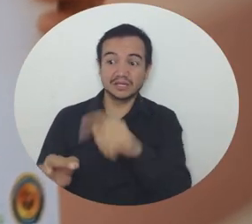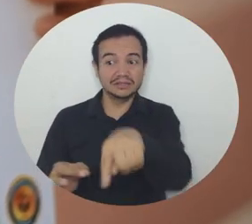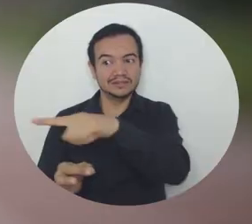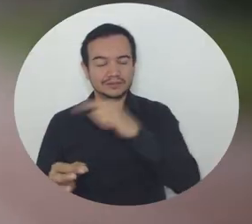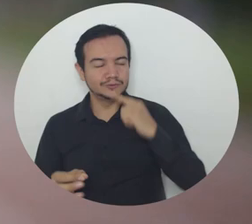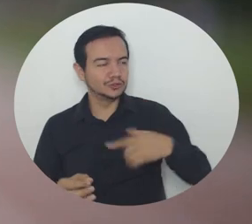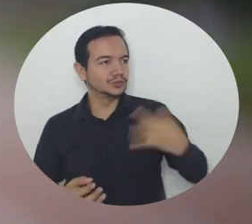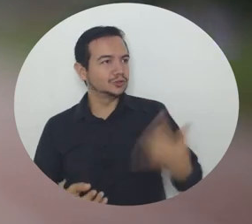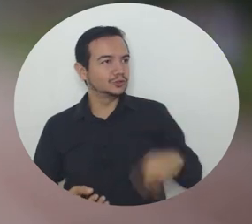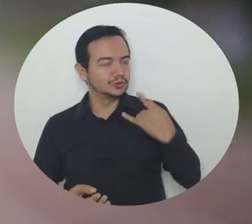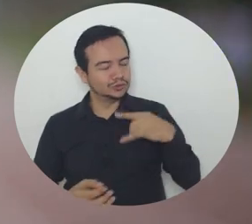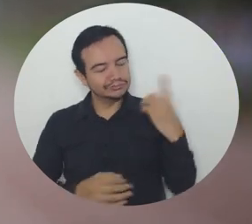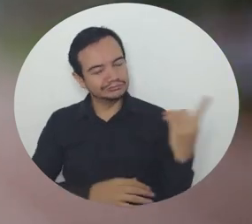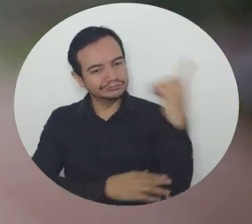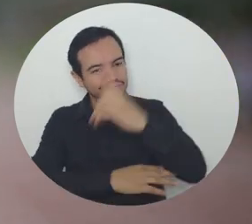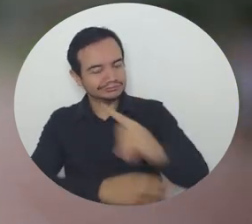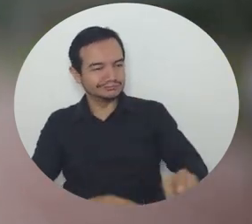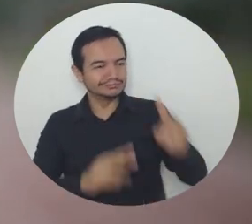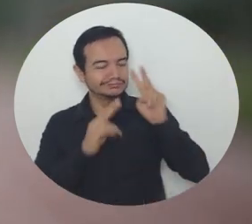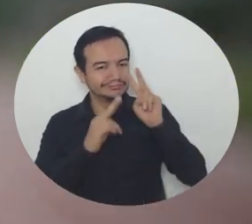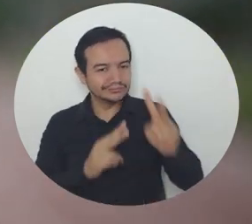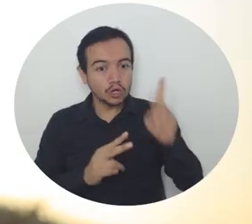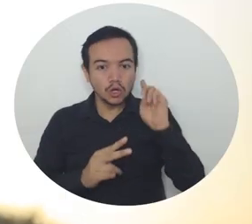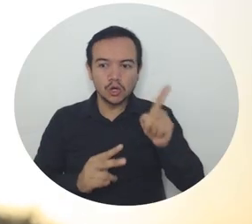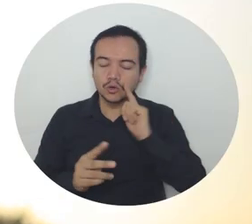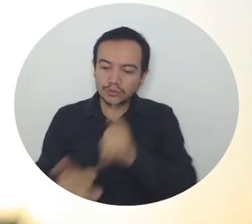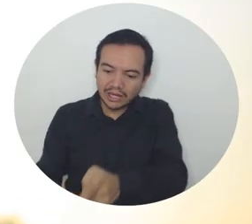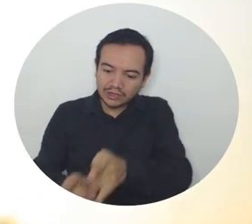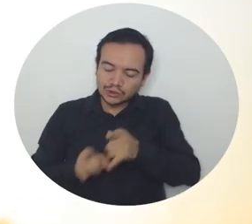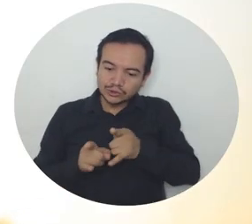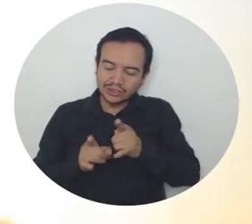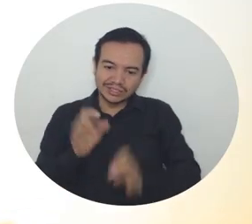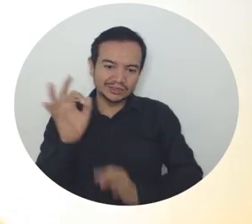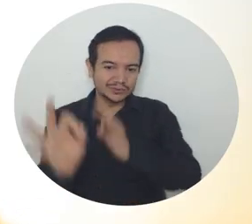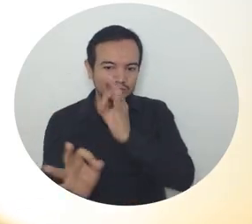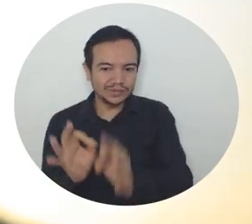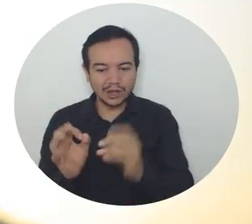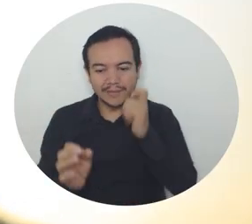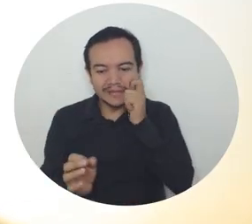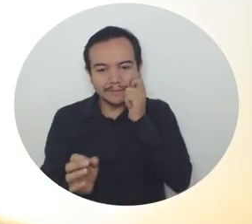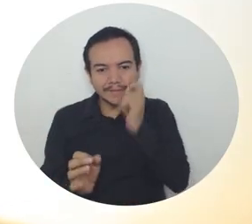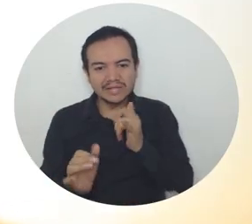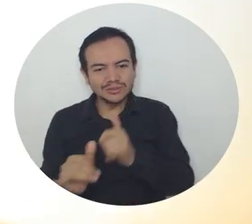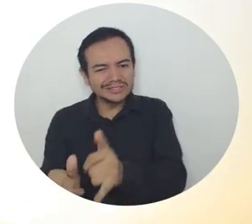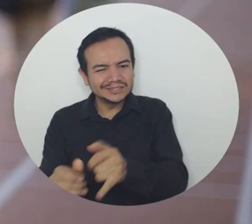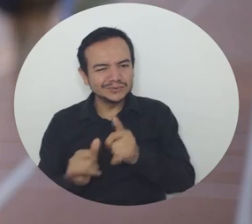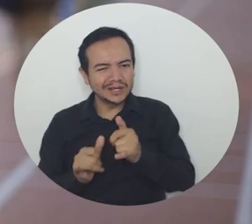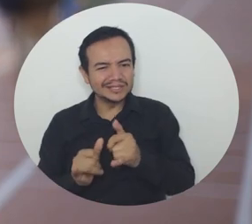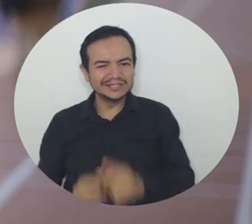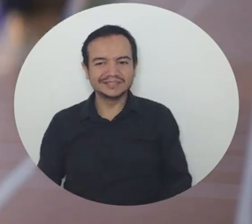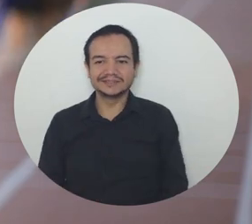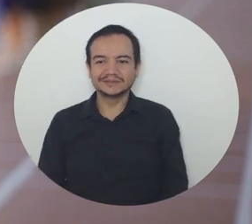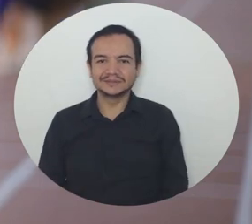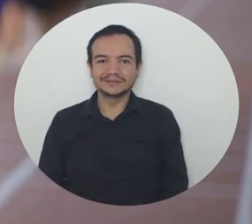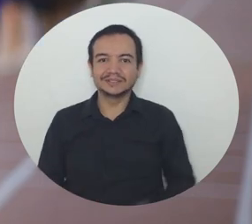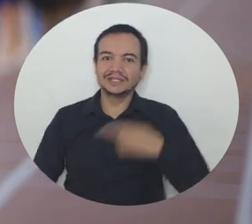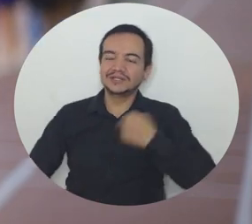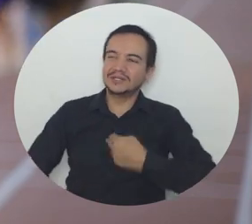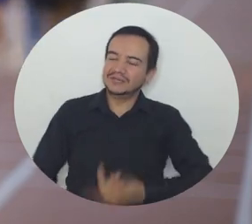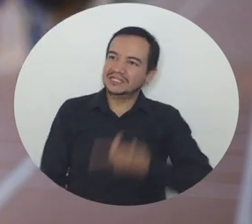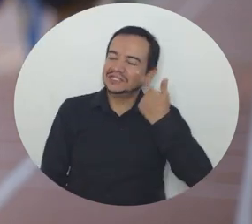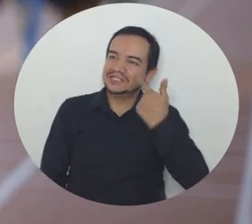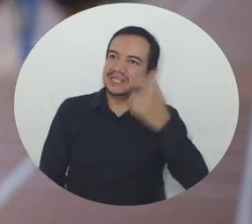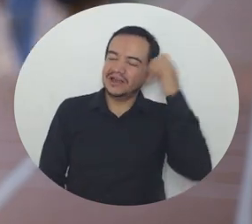celebración porque exaltó la importancia del cuidado y la humanización que se proporciona a través del ejercicio profesional. Fue algo muy didáctico